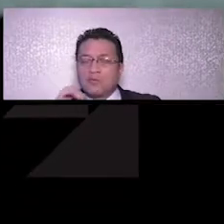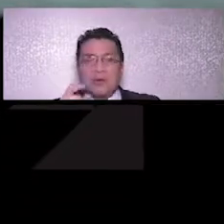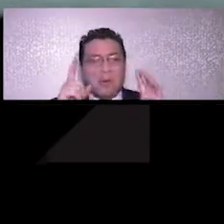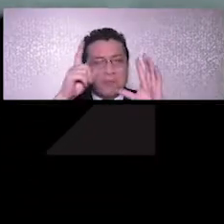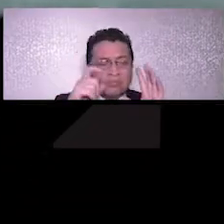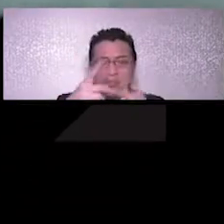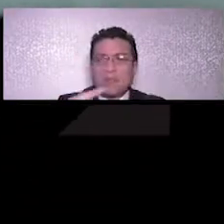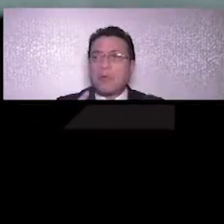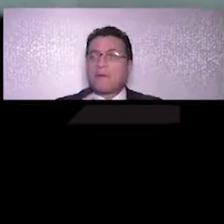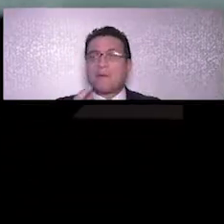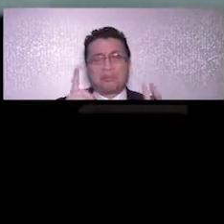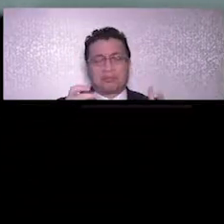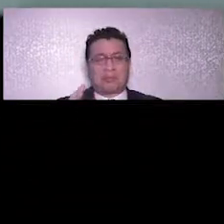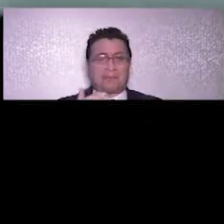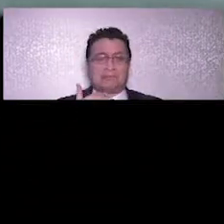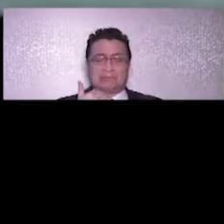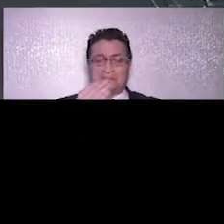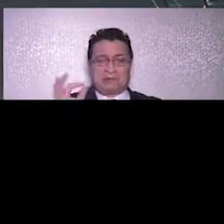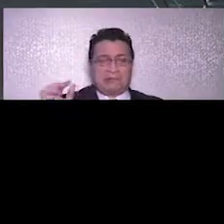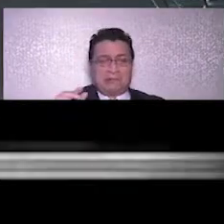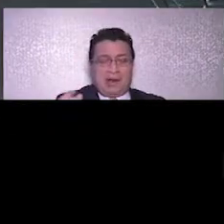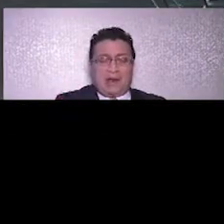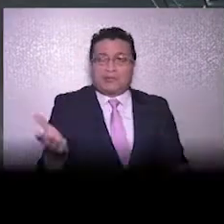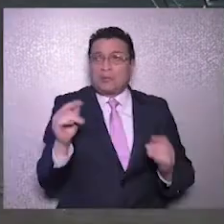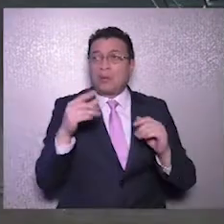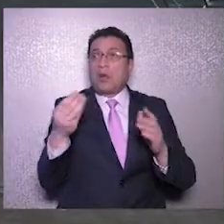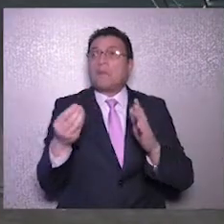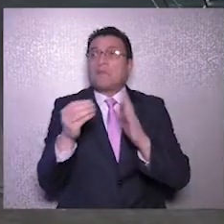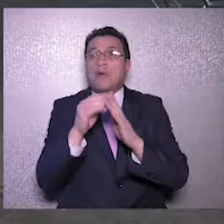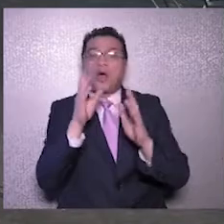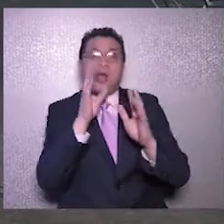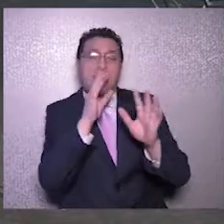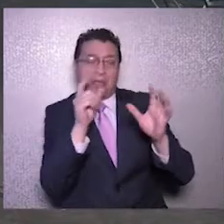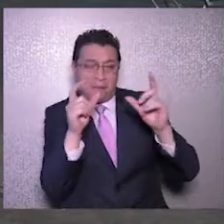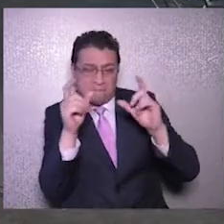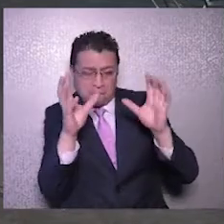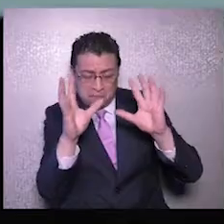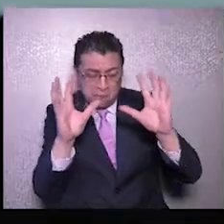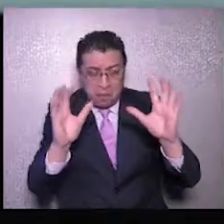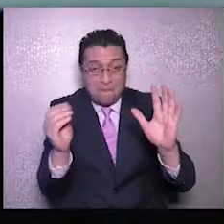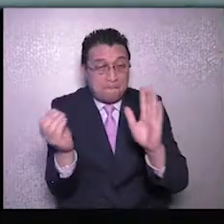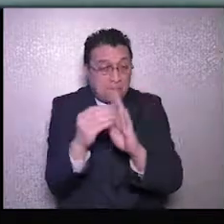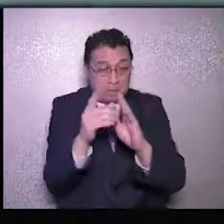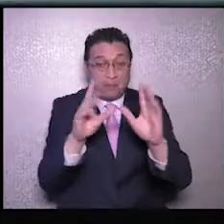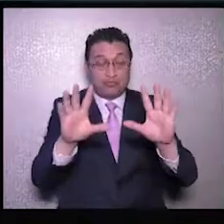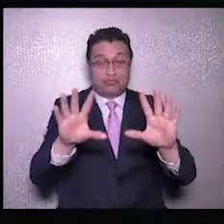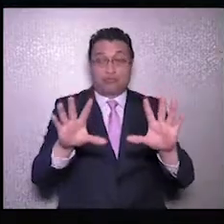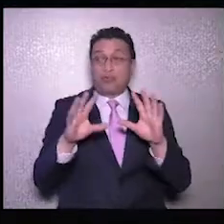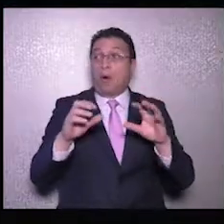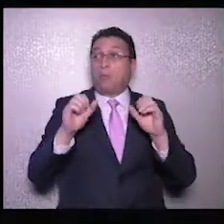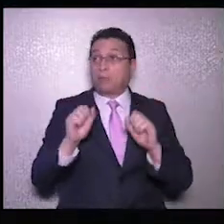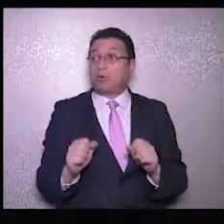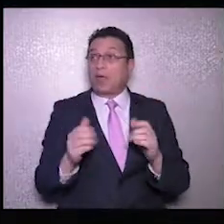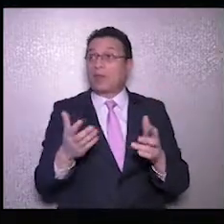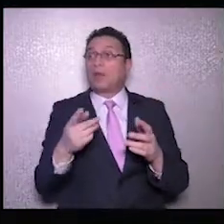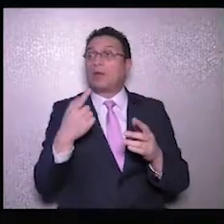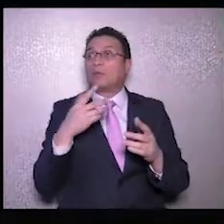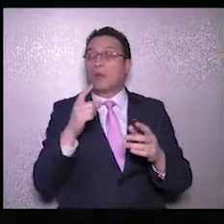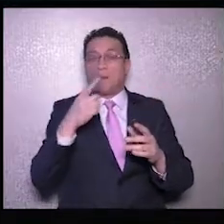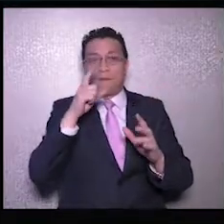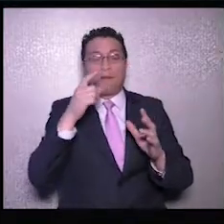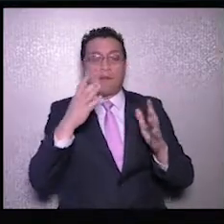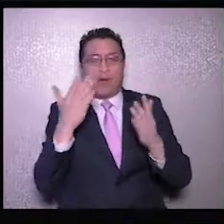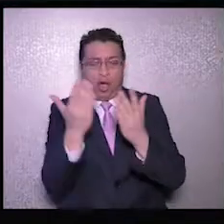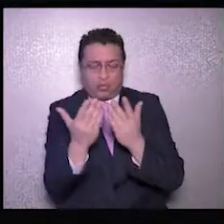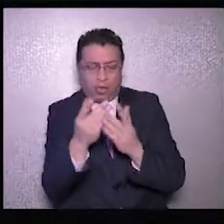una foto es trivial. Y es más, si uno le pone color, hasta salen bonitas las fotos. Uno se da ahí a veces de fotógrafo en la familia,